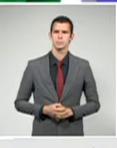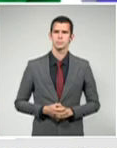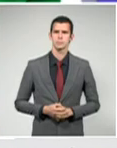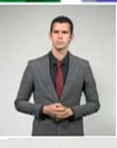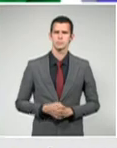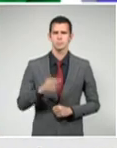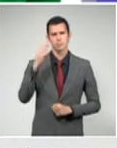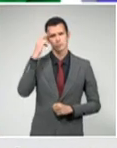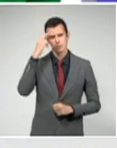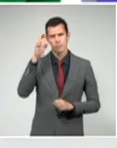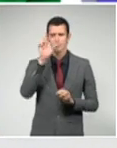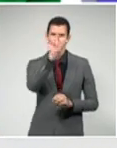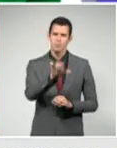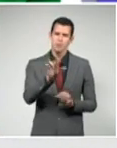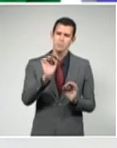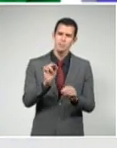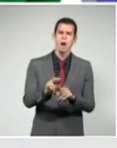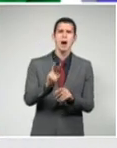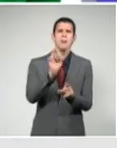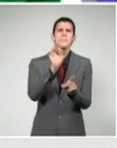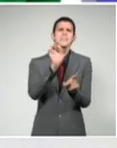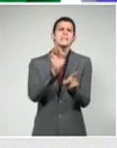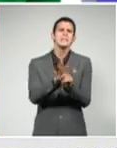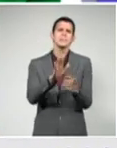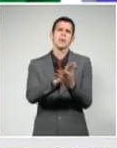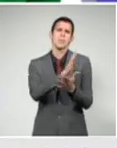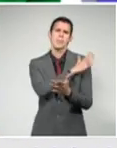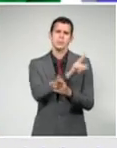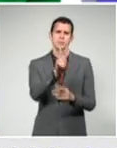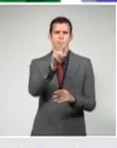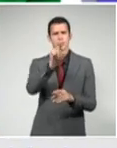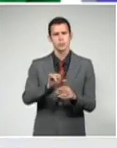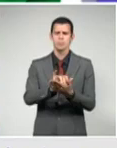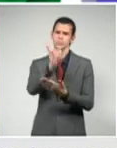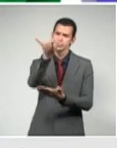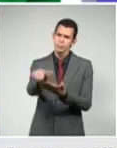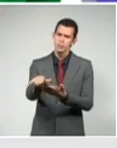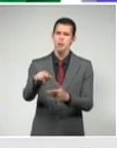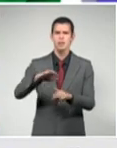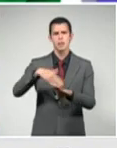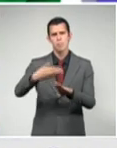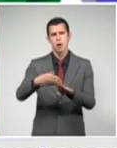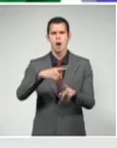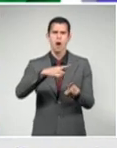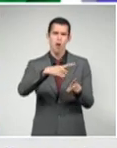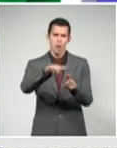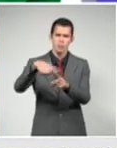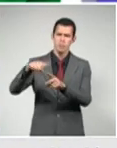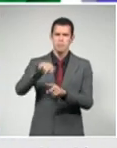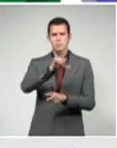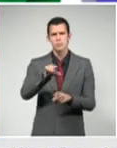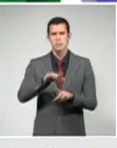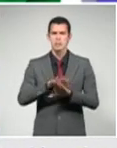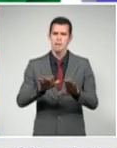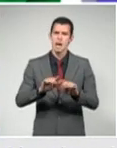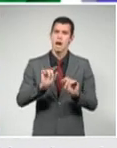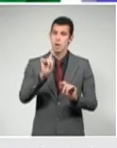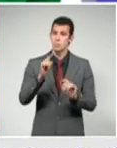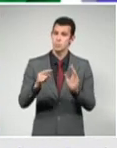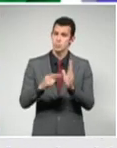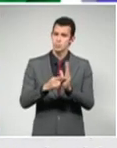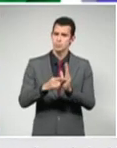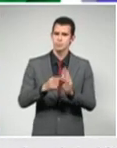54 que han retornado después de hecho el diagnóstico, y ayer